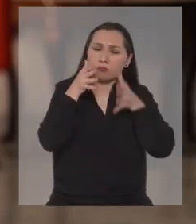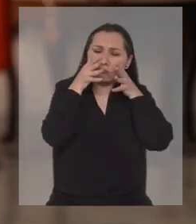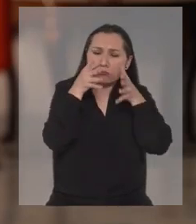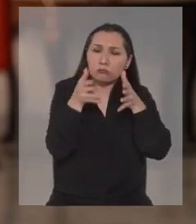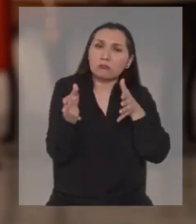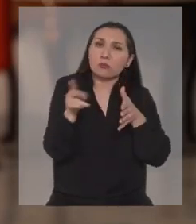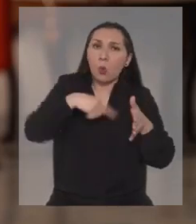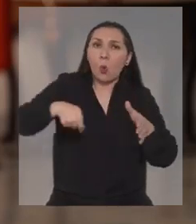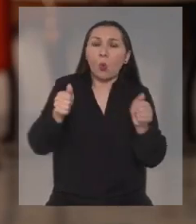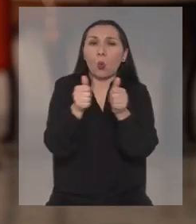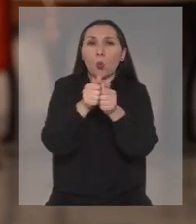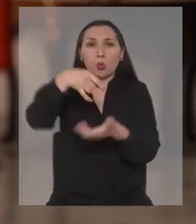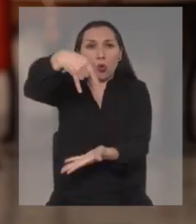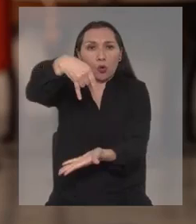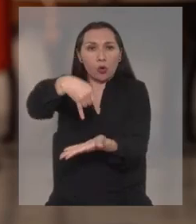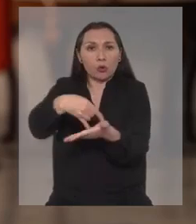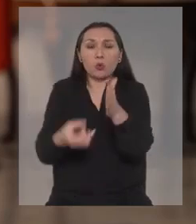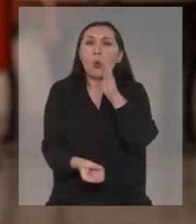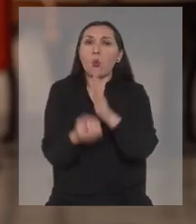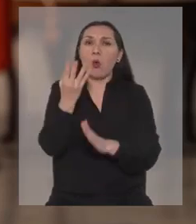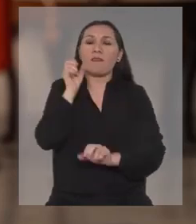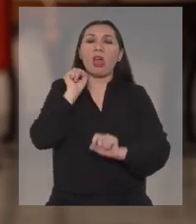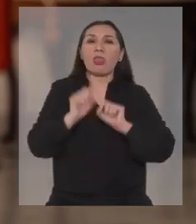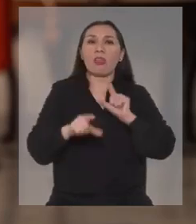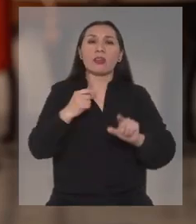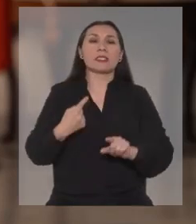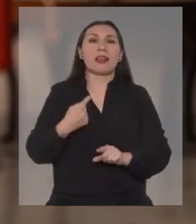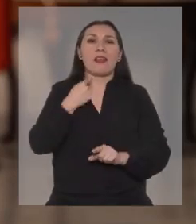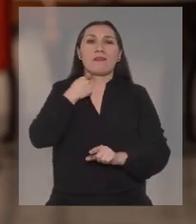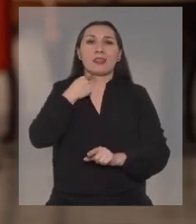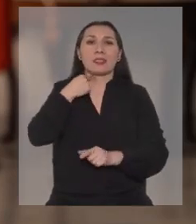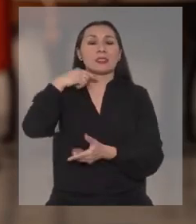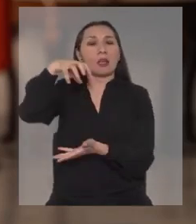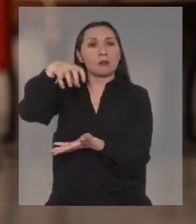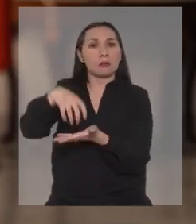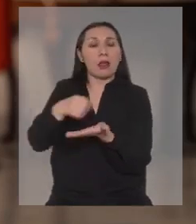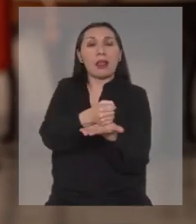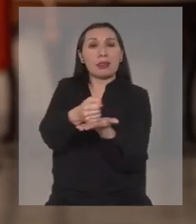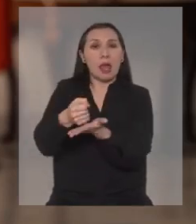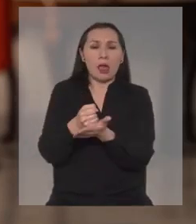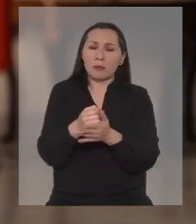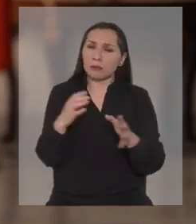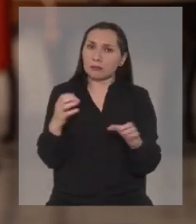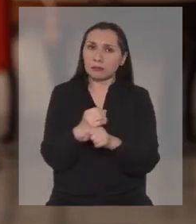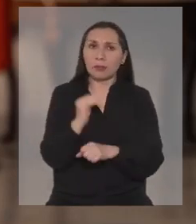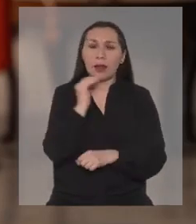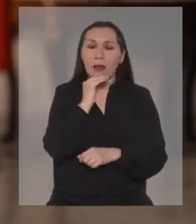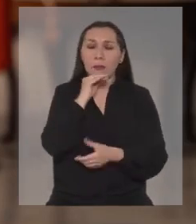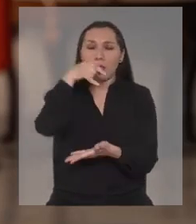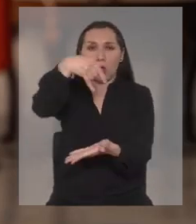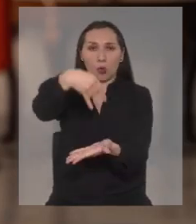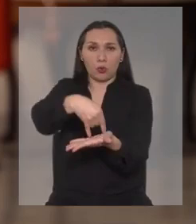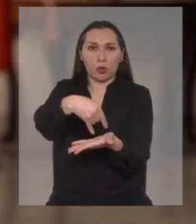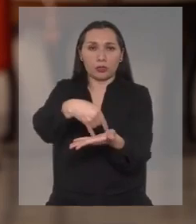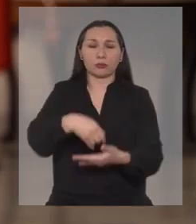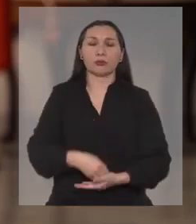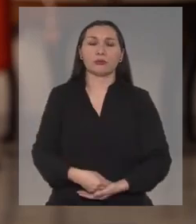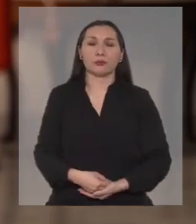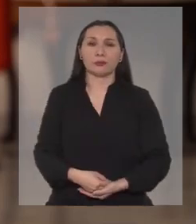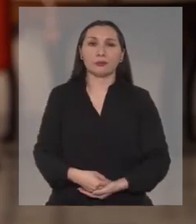énfasis en conjunto con el congreso en una nueva defensoría de vas que se estará tramitando a la brevedad en el Congreso